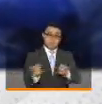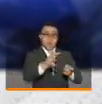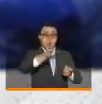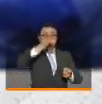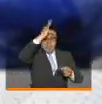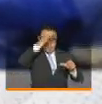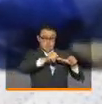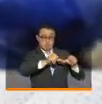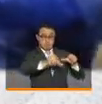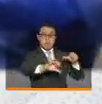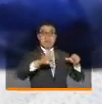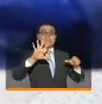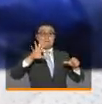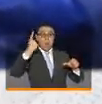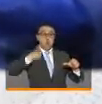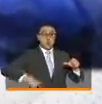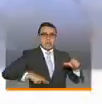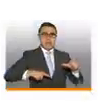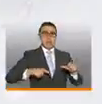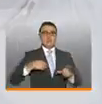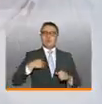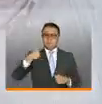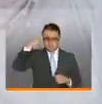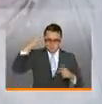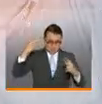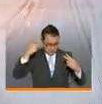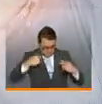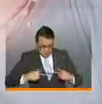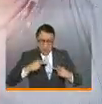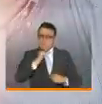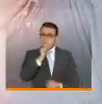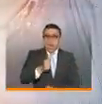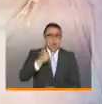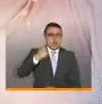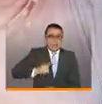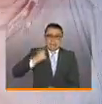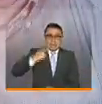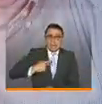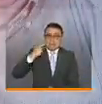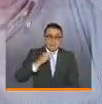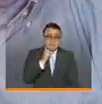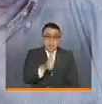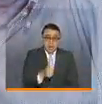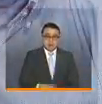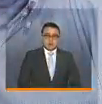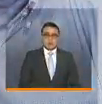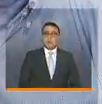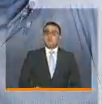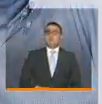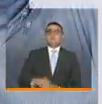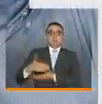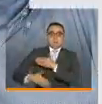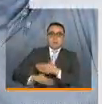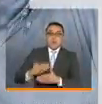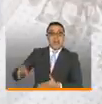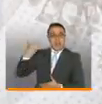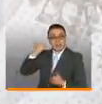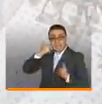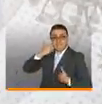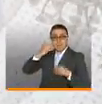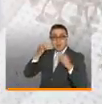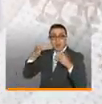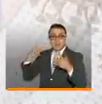hospitalizado. Yo cada día me encontraba peor. Sintió temor por su vida al sufrir comorbilidades.